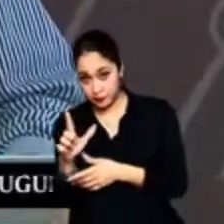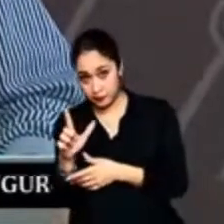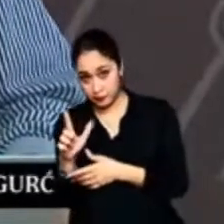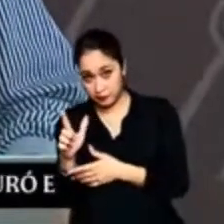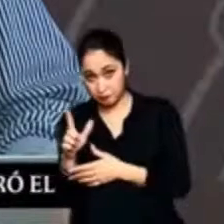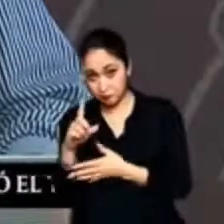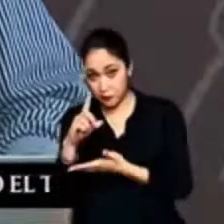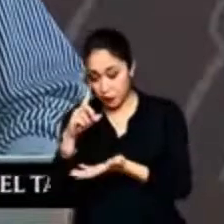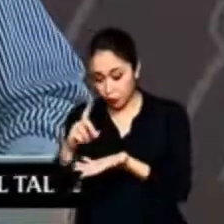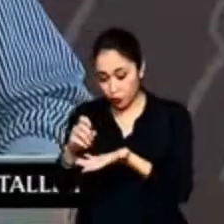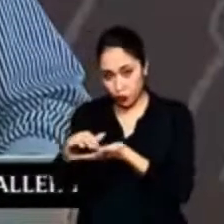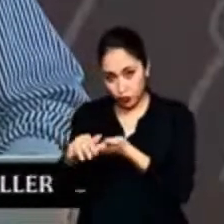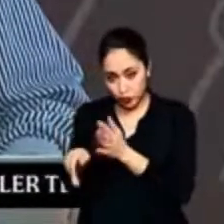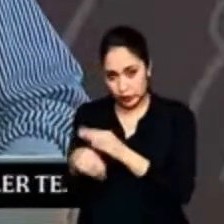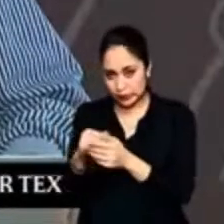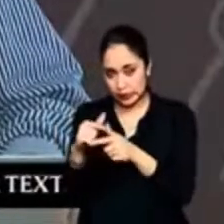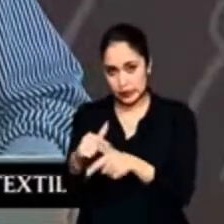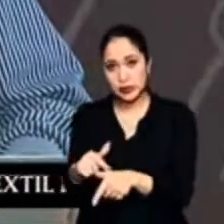el control